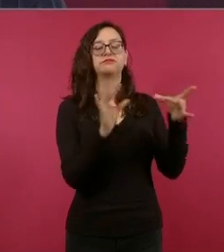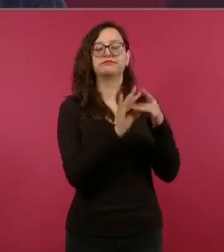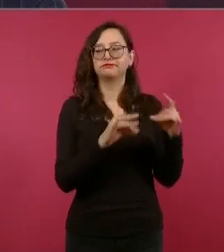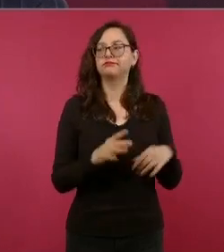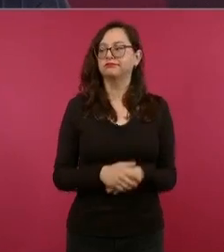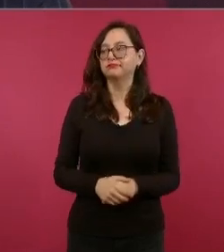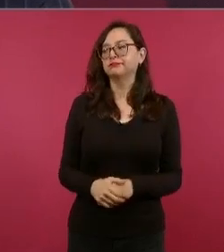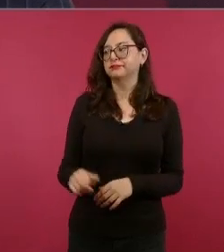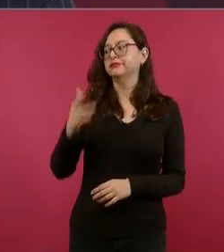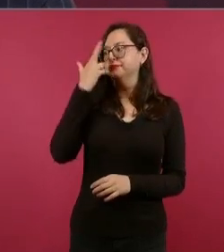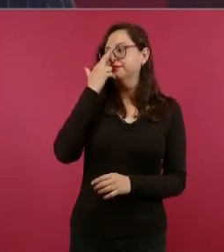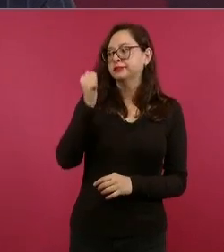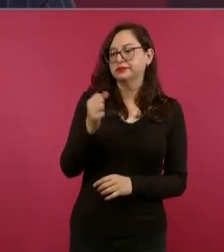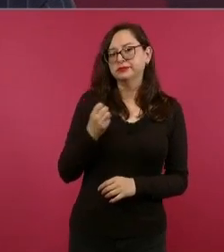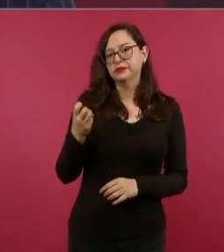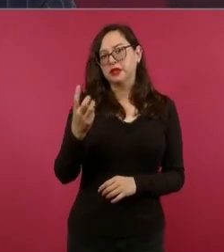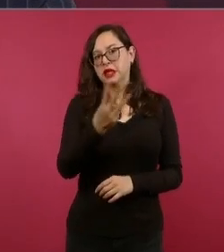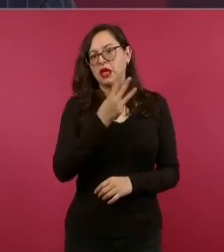unirnos.